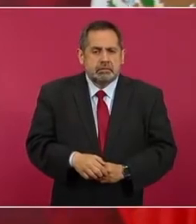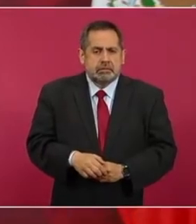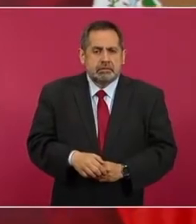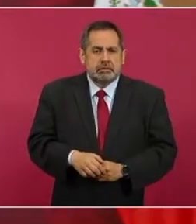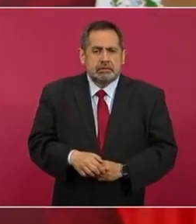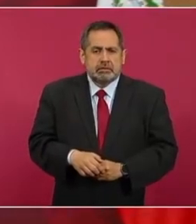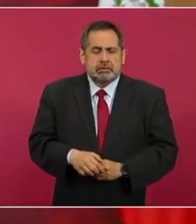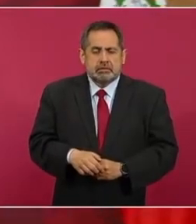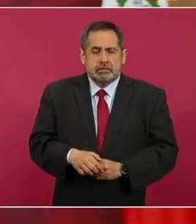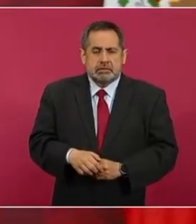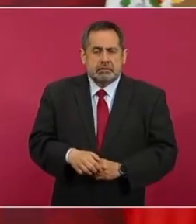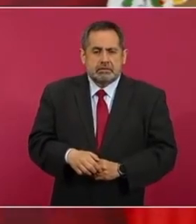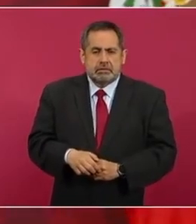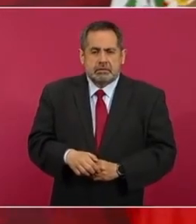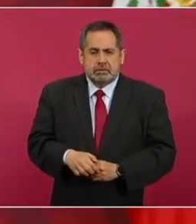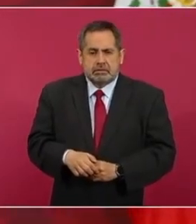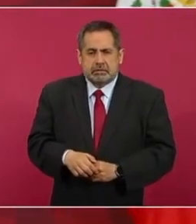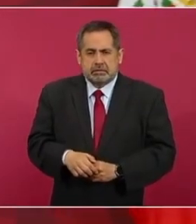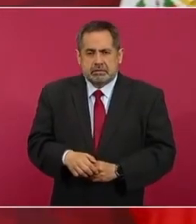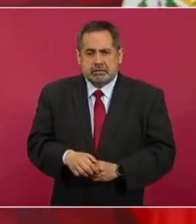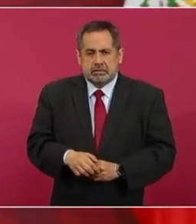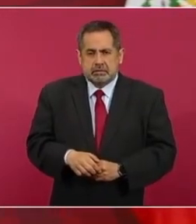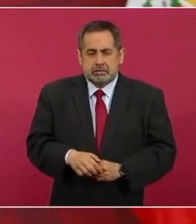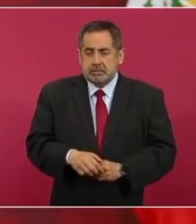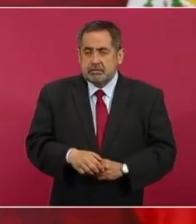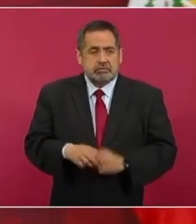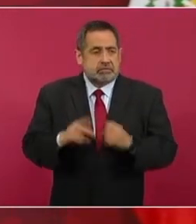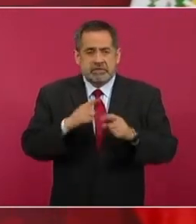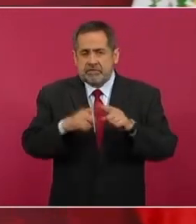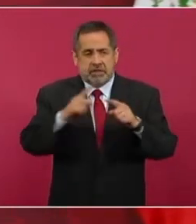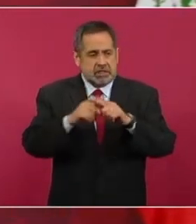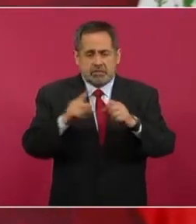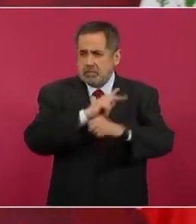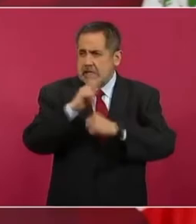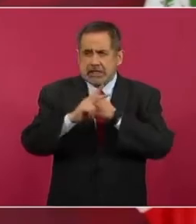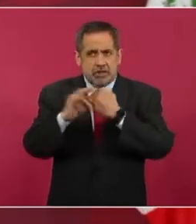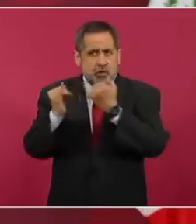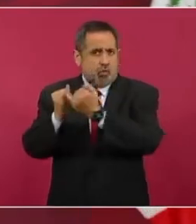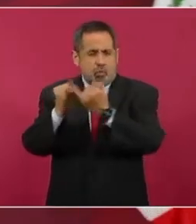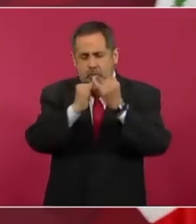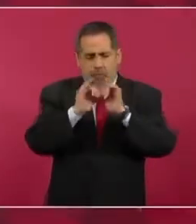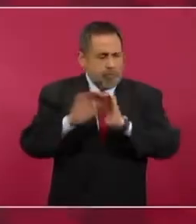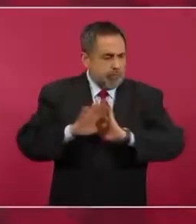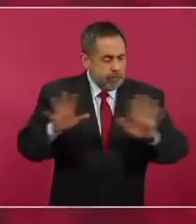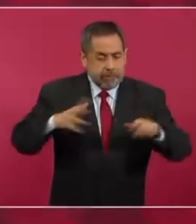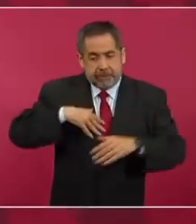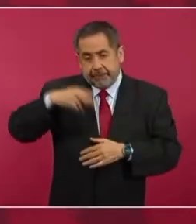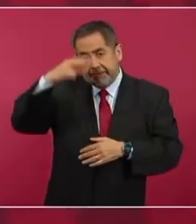de todas las nacionalidades. Noticias TVT.